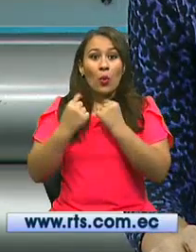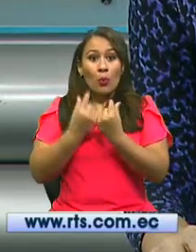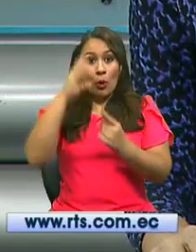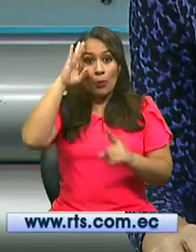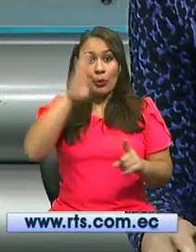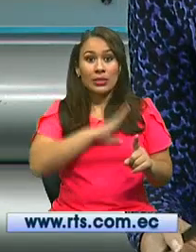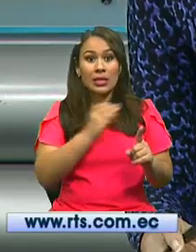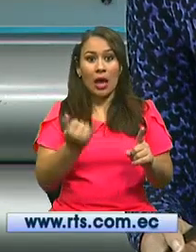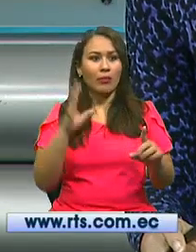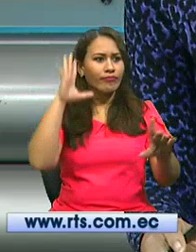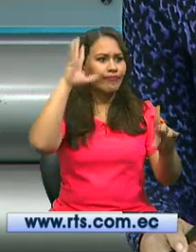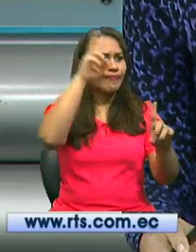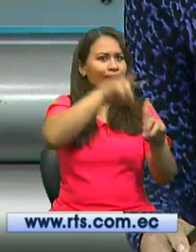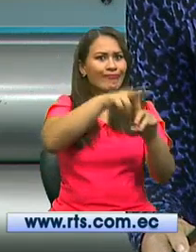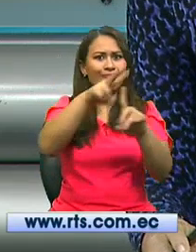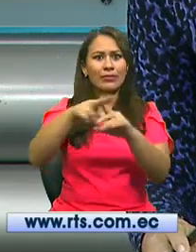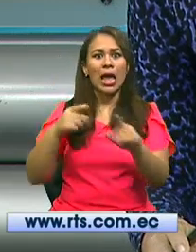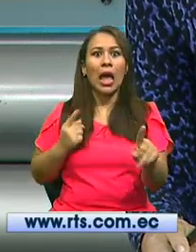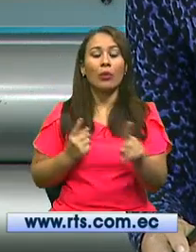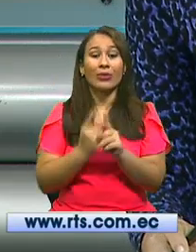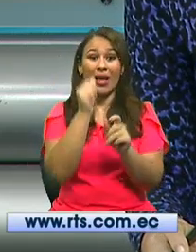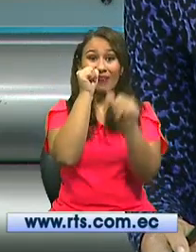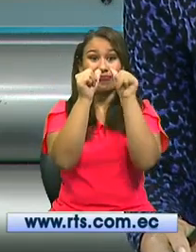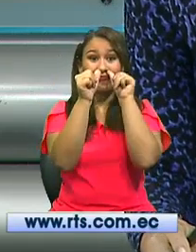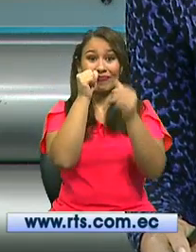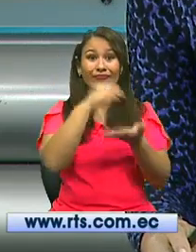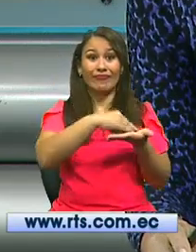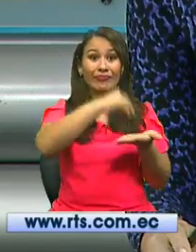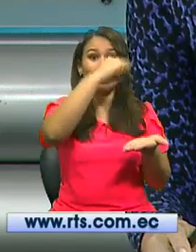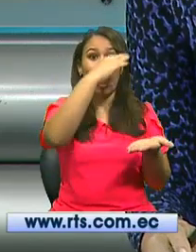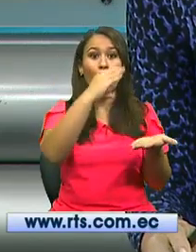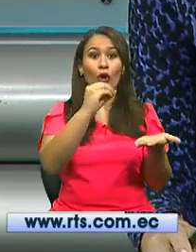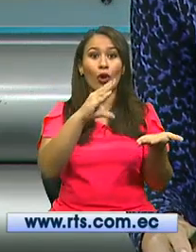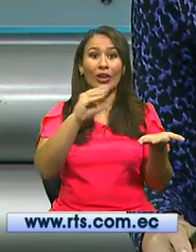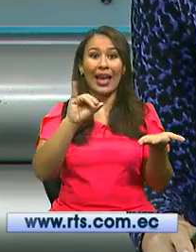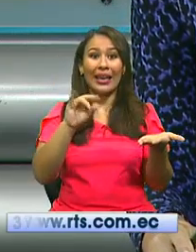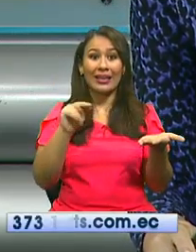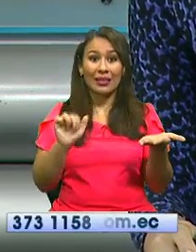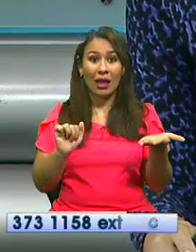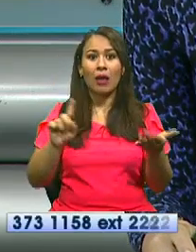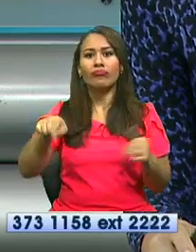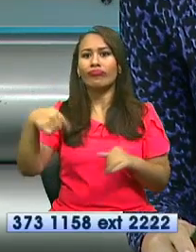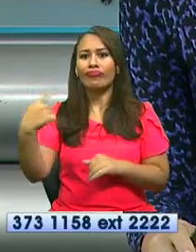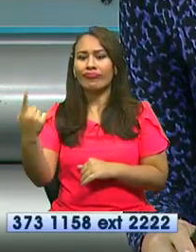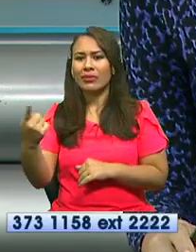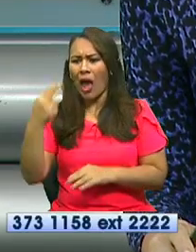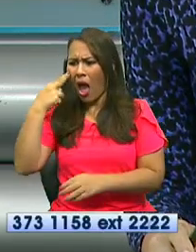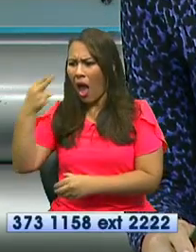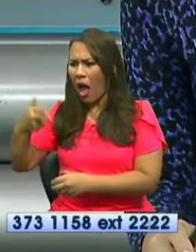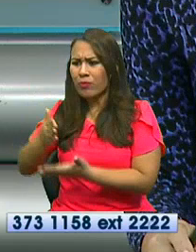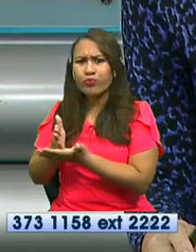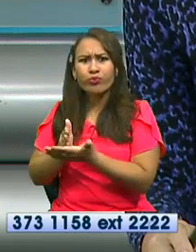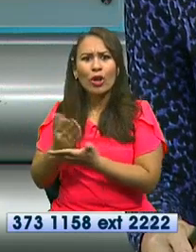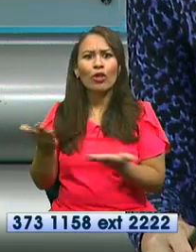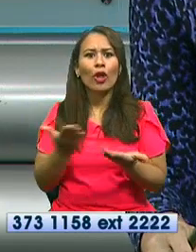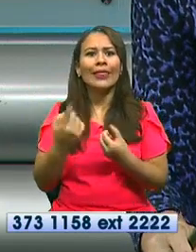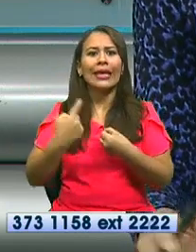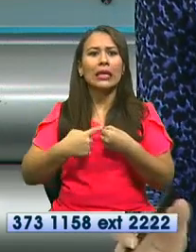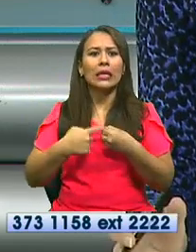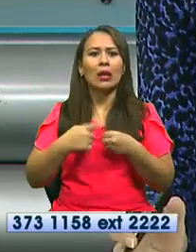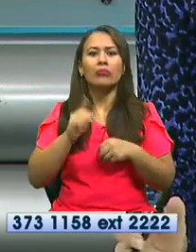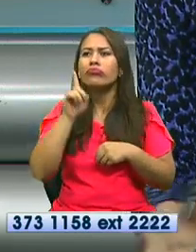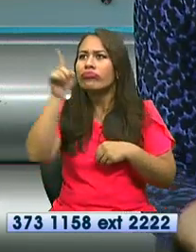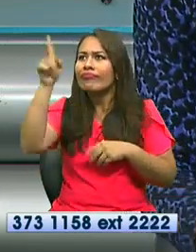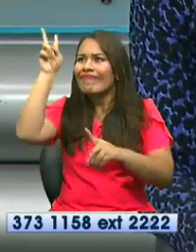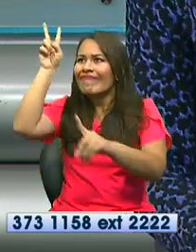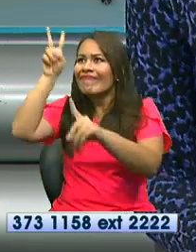policiales decomisaron varias dosis de cocaína y armas blancas durante el operativo denominado Cielo llevado a cabo en Quito. En la